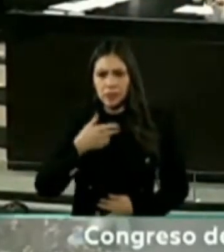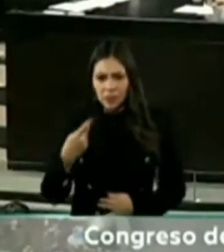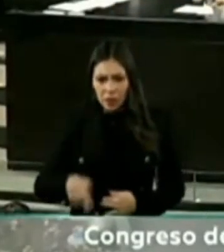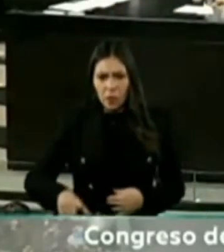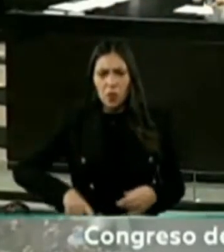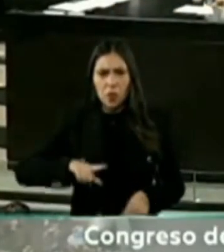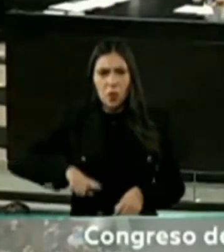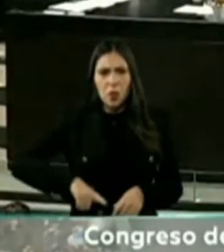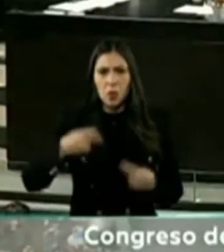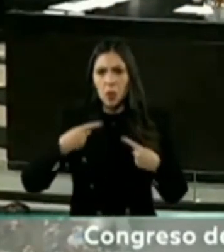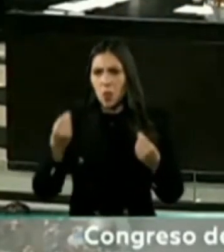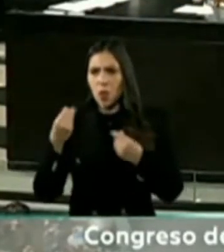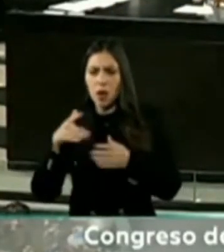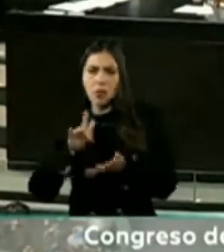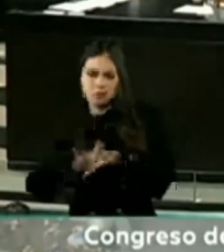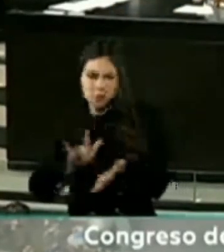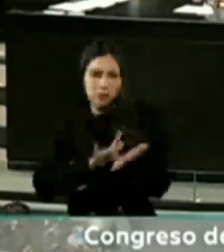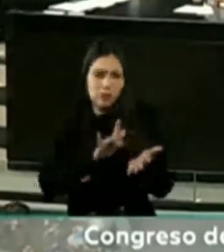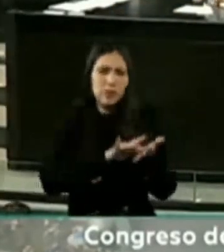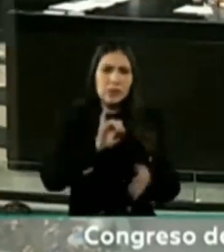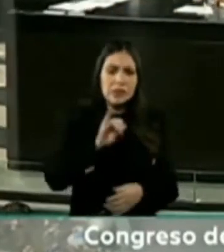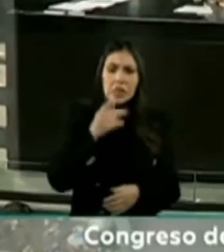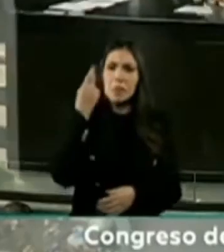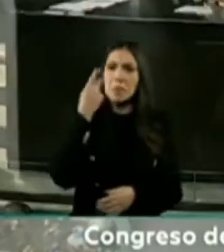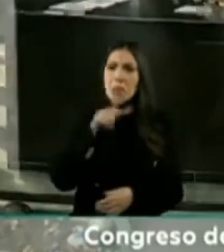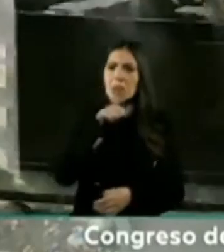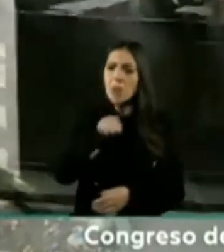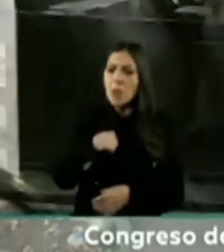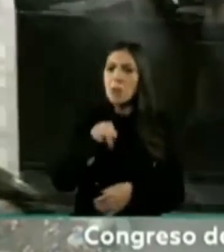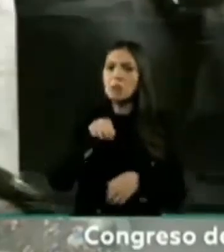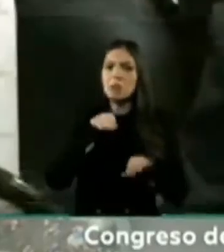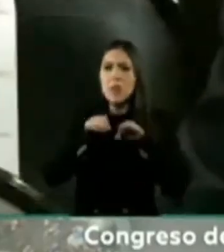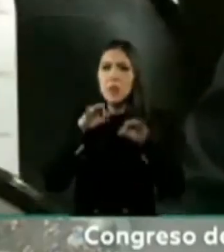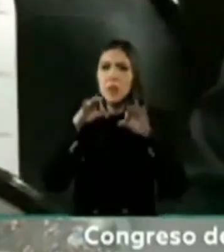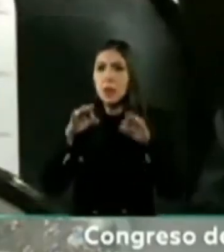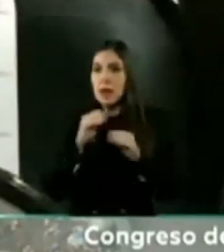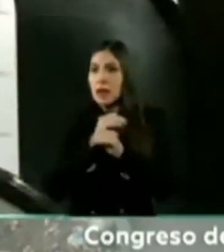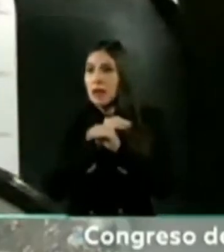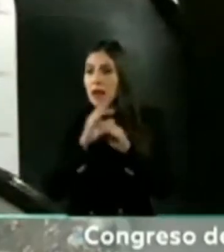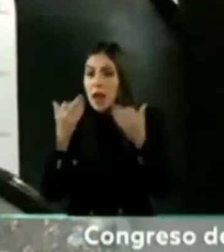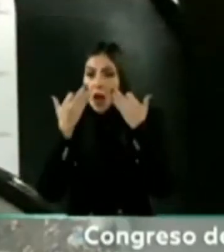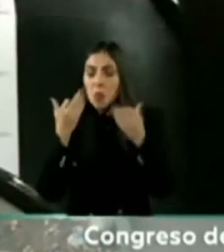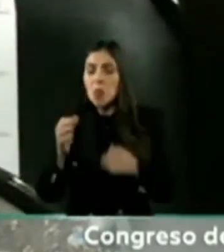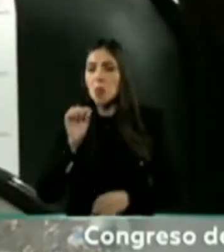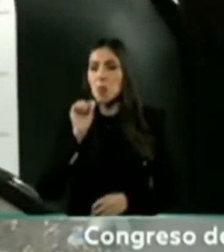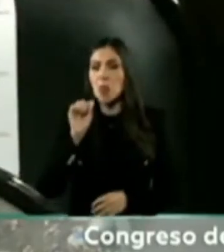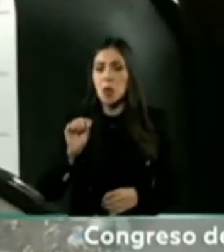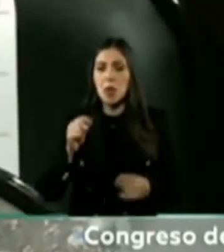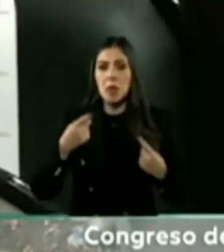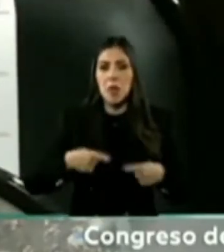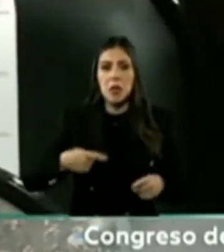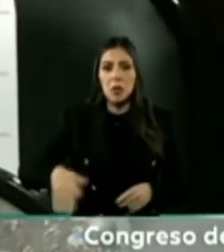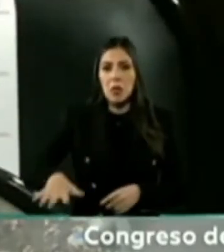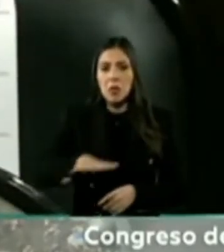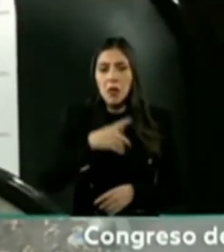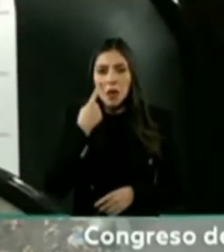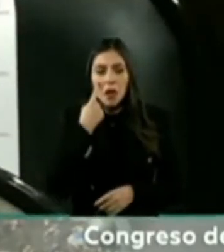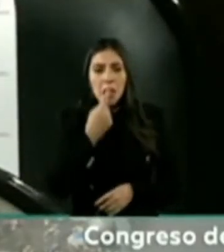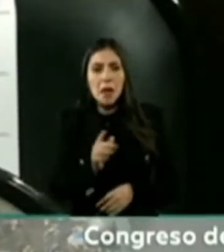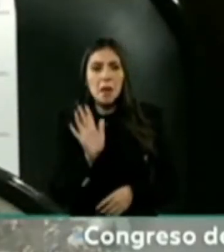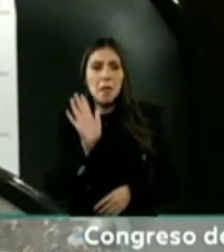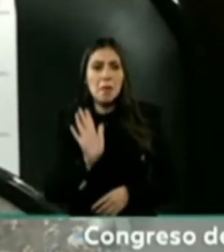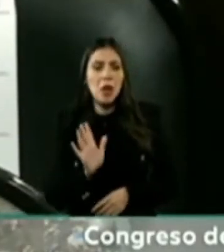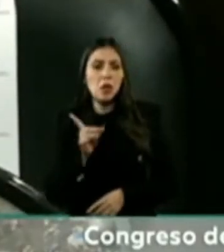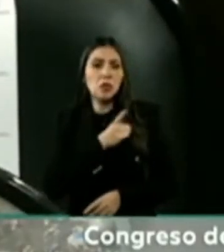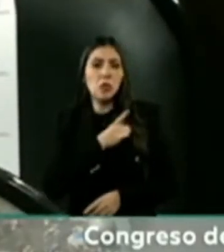podíamos esperar de un personaje como Alejandro Moreno Cárdenas, que además tiene una alianza política clandestina